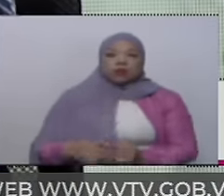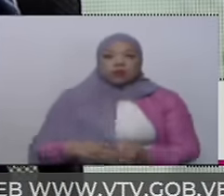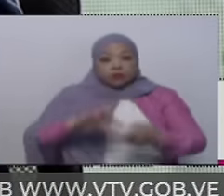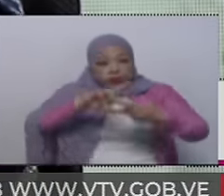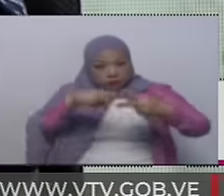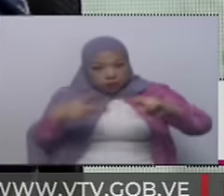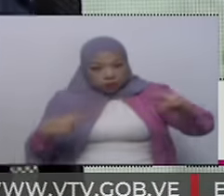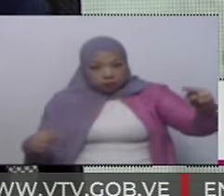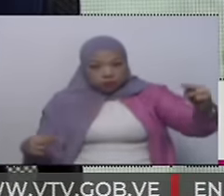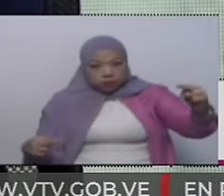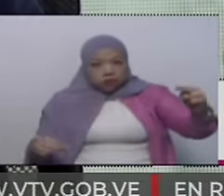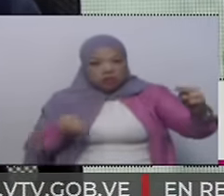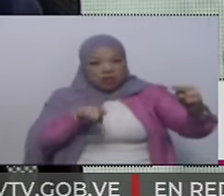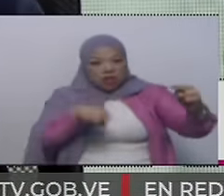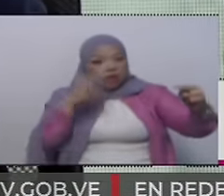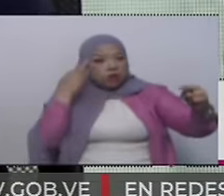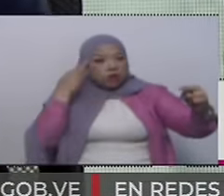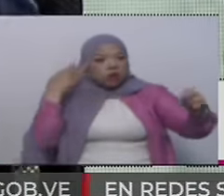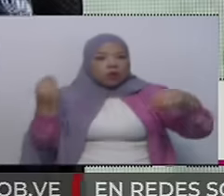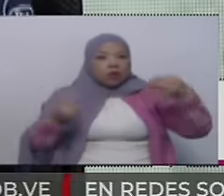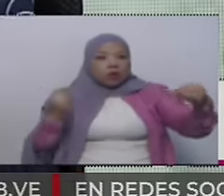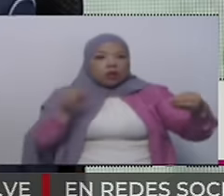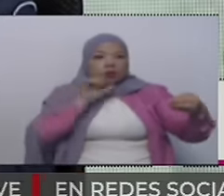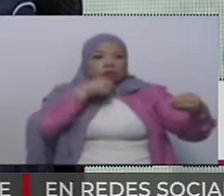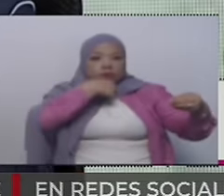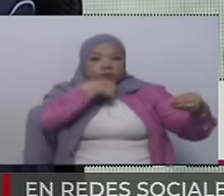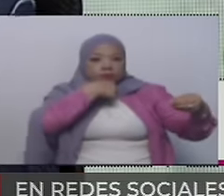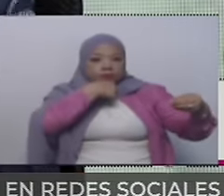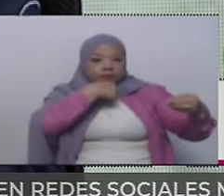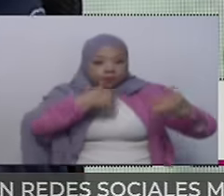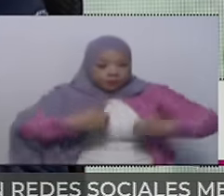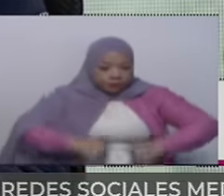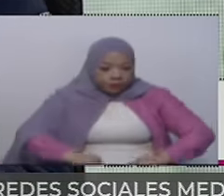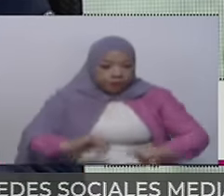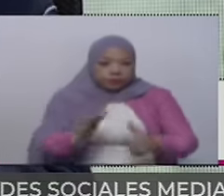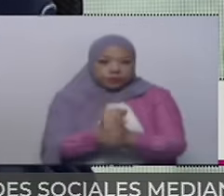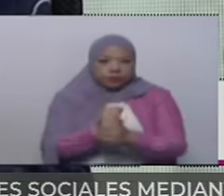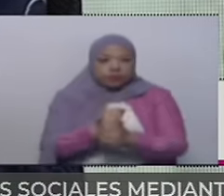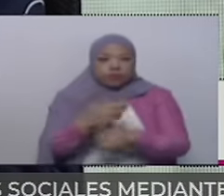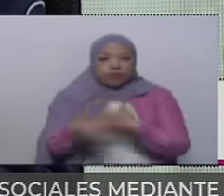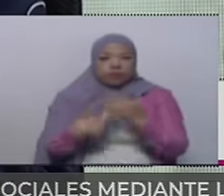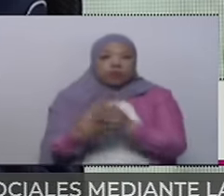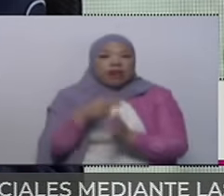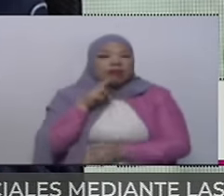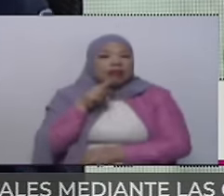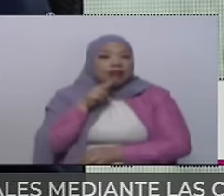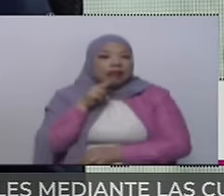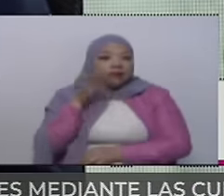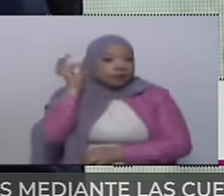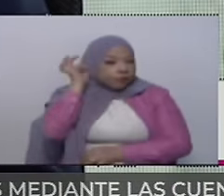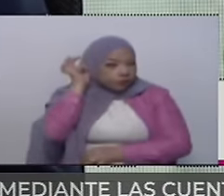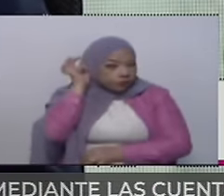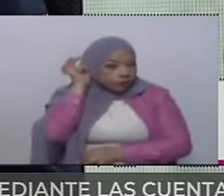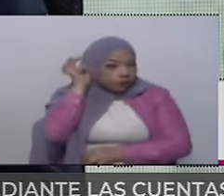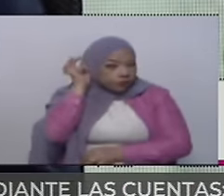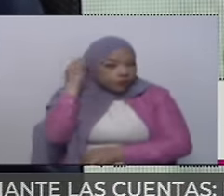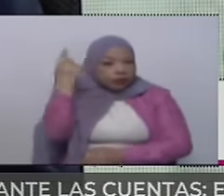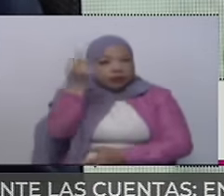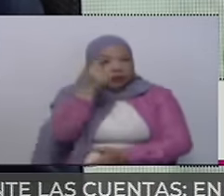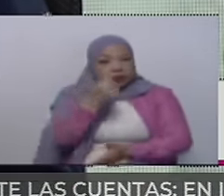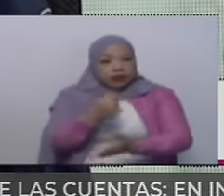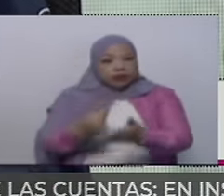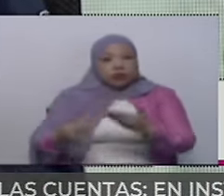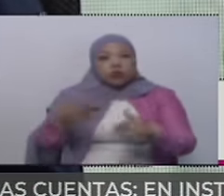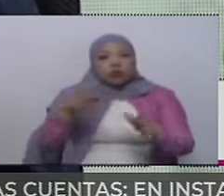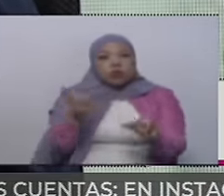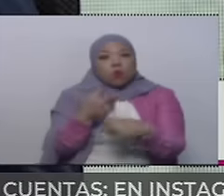encendidos, inmediatamente vamos hacia las ancestras y las hijas y nietas. Entonces, permite hacer el árbol genealógico en materia de cáncer de